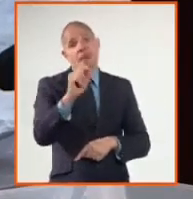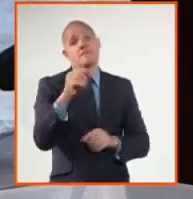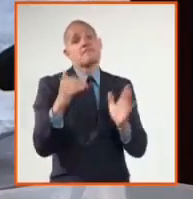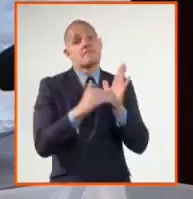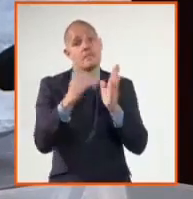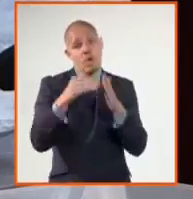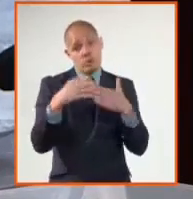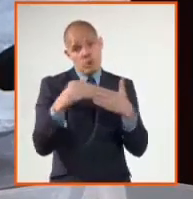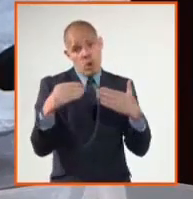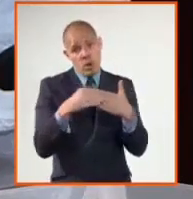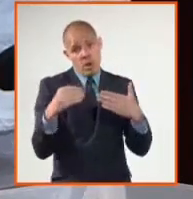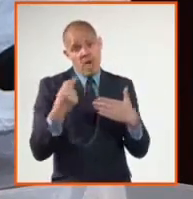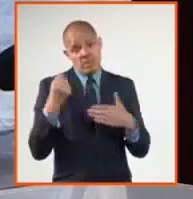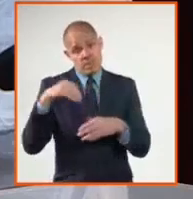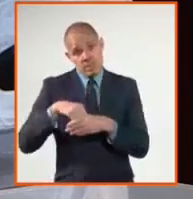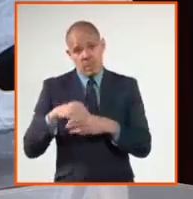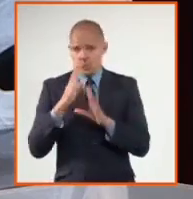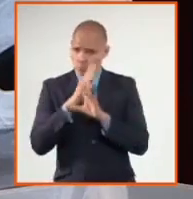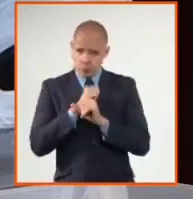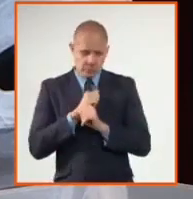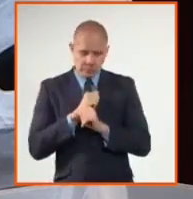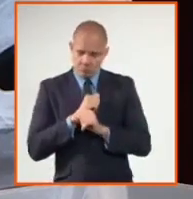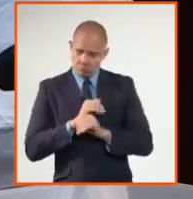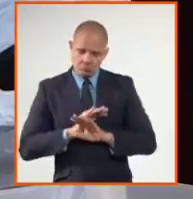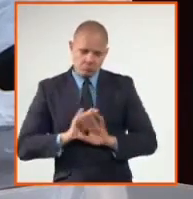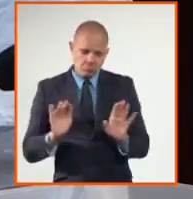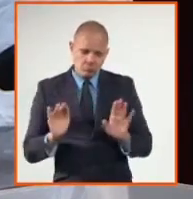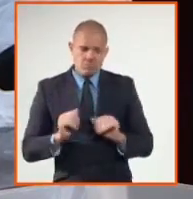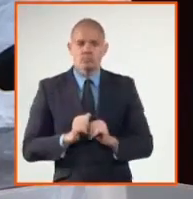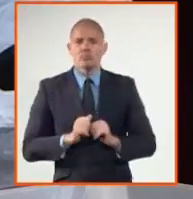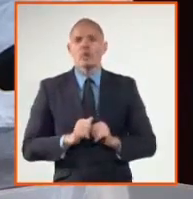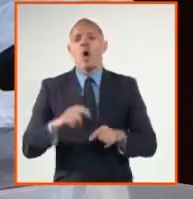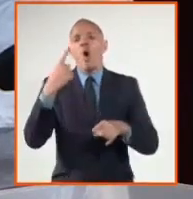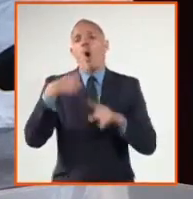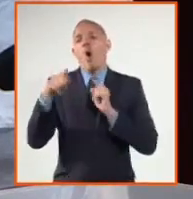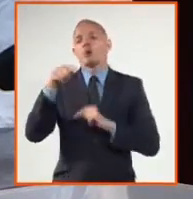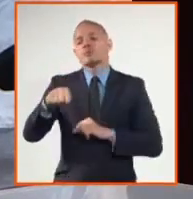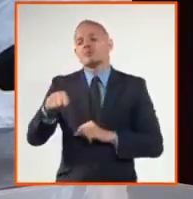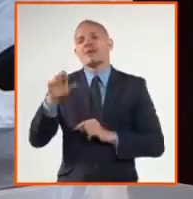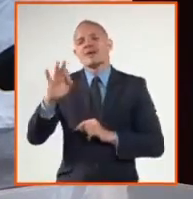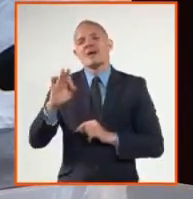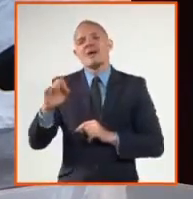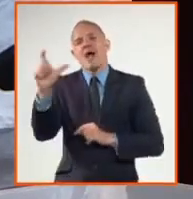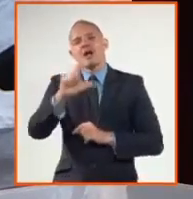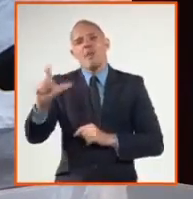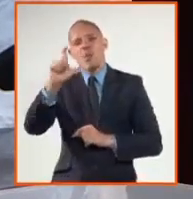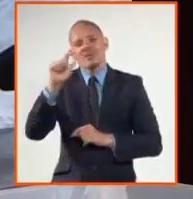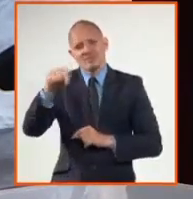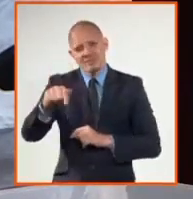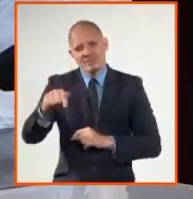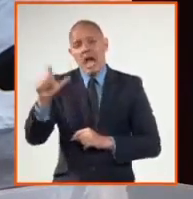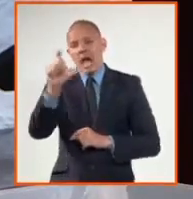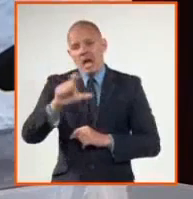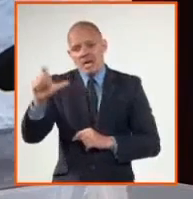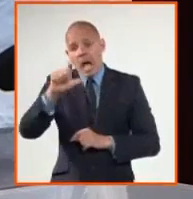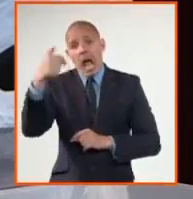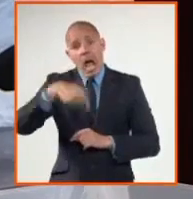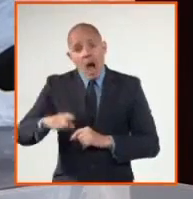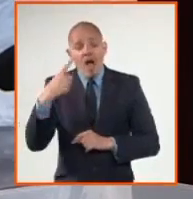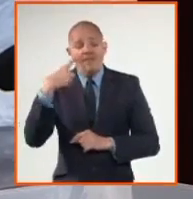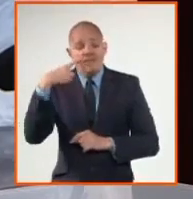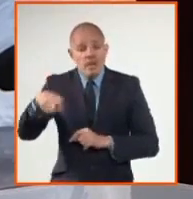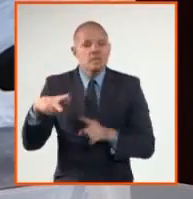a pesar de que tiene la estructura en una condición compleja estamos analizando con empresas nacionales hemos consultado